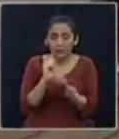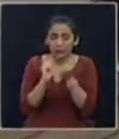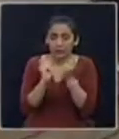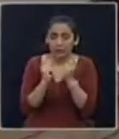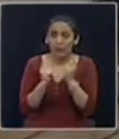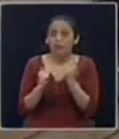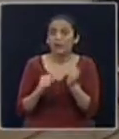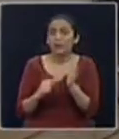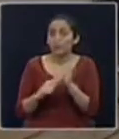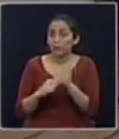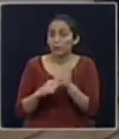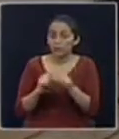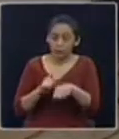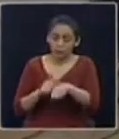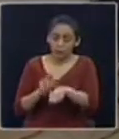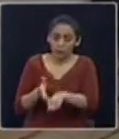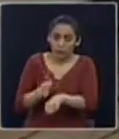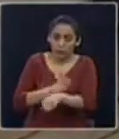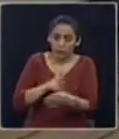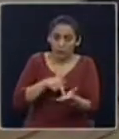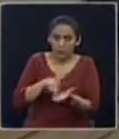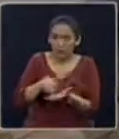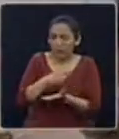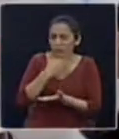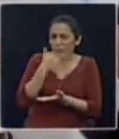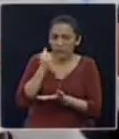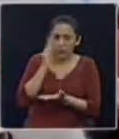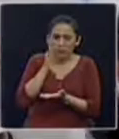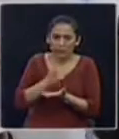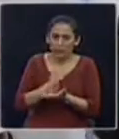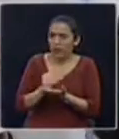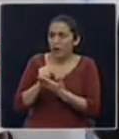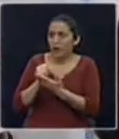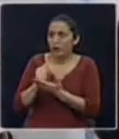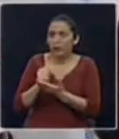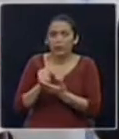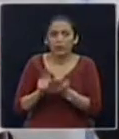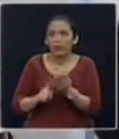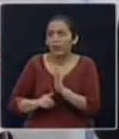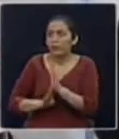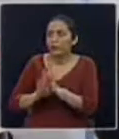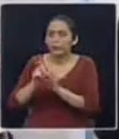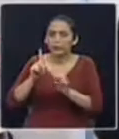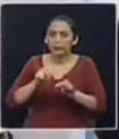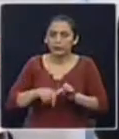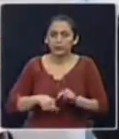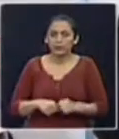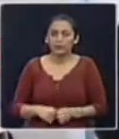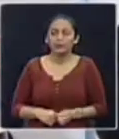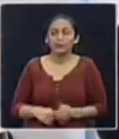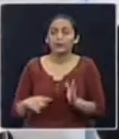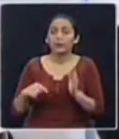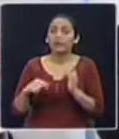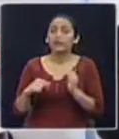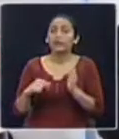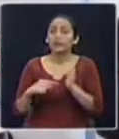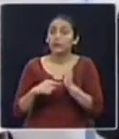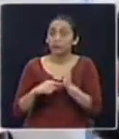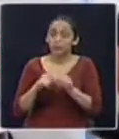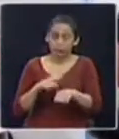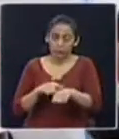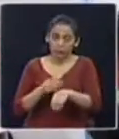tributo los endeuda e impide el crecimiento del sector. Queremos pagar el impuesto a la renta a través no de un anticipo,